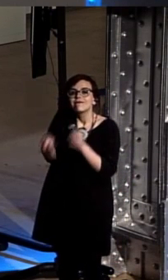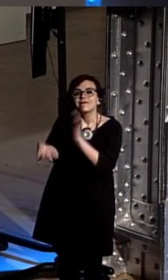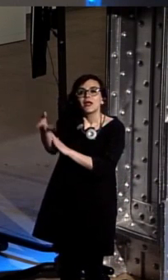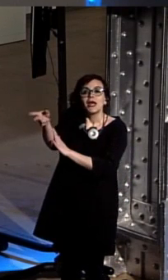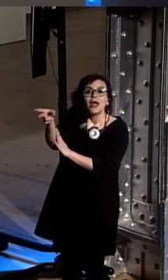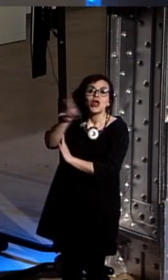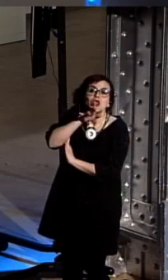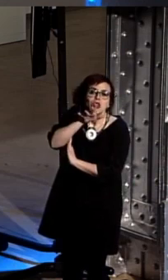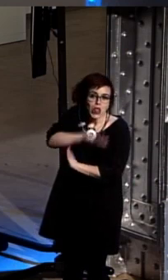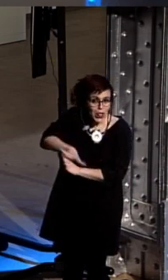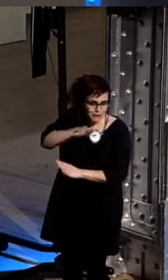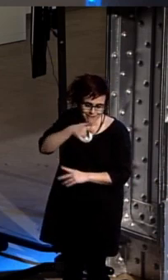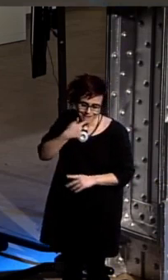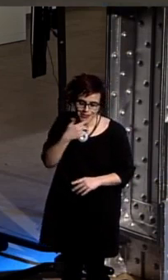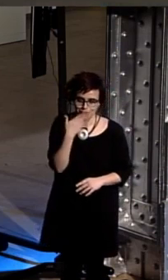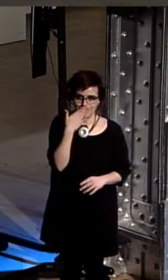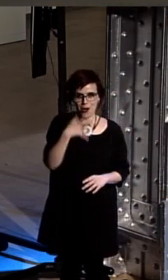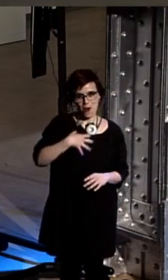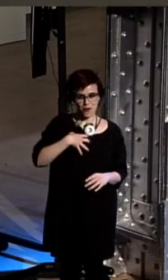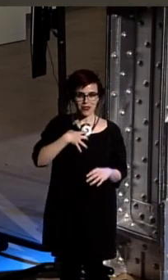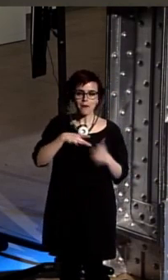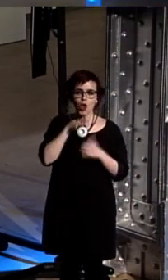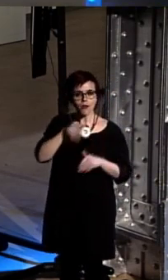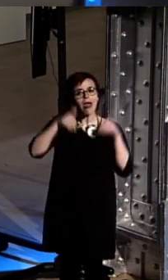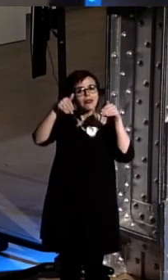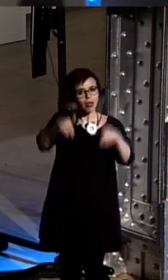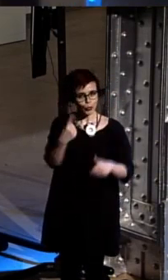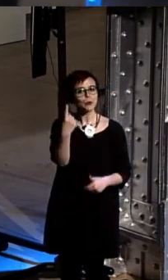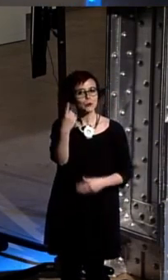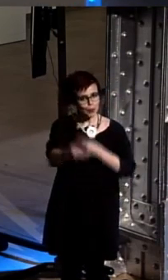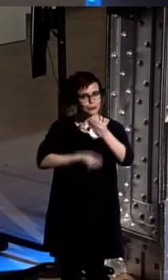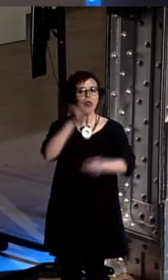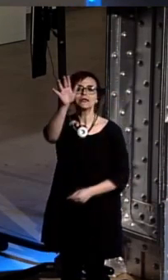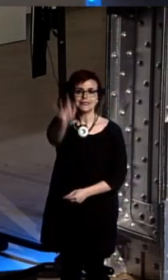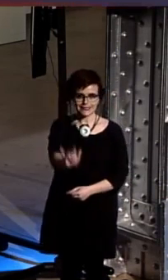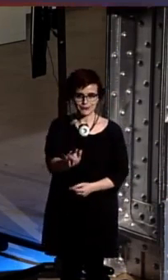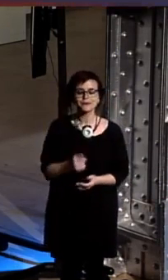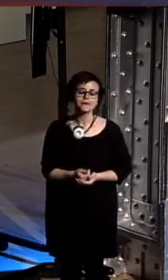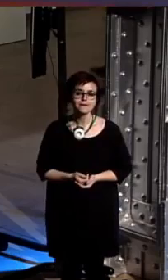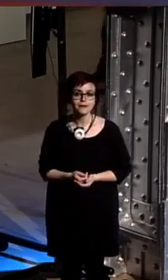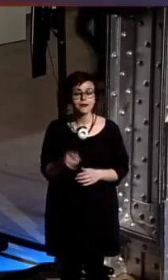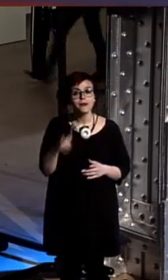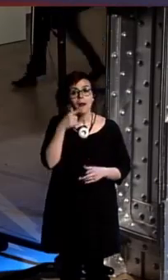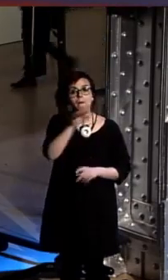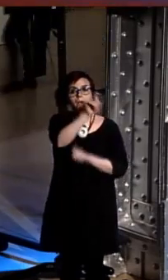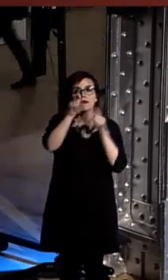de los candidatos políticos lo ha utilizado. Para los tres, pero dicen, ¿sería posible en el futuro clonar